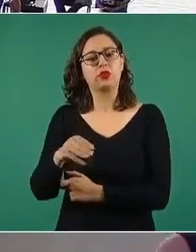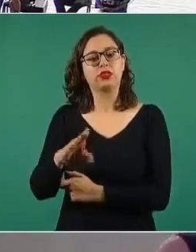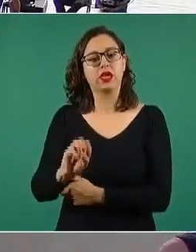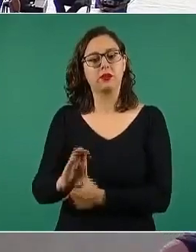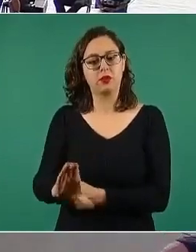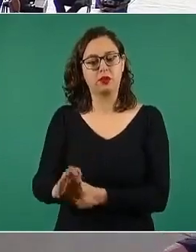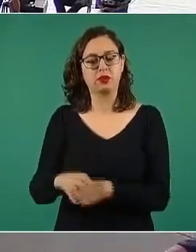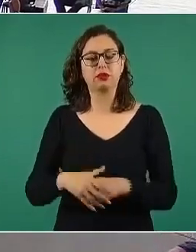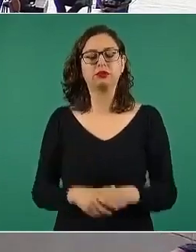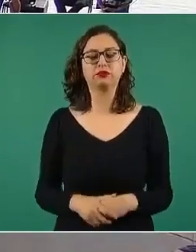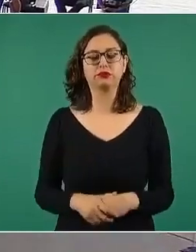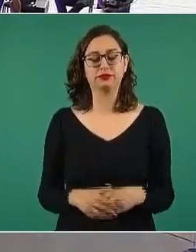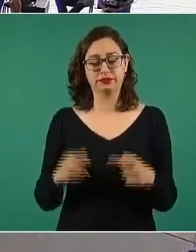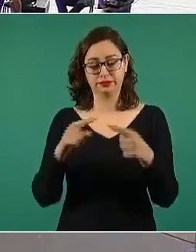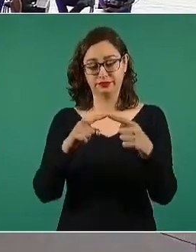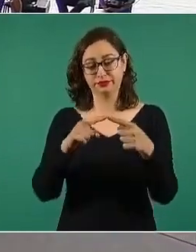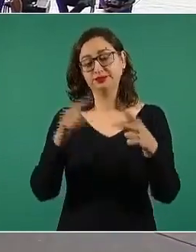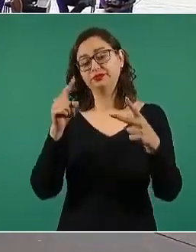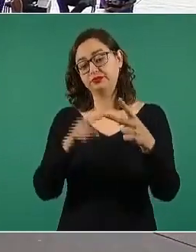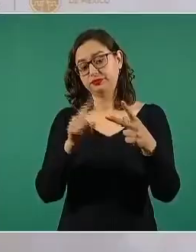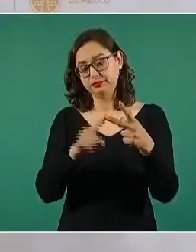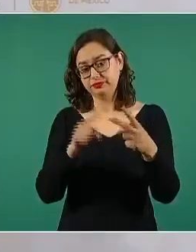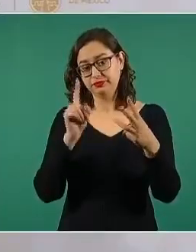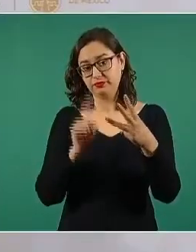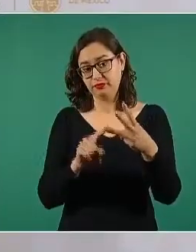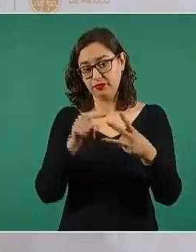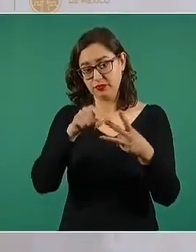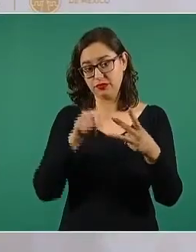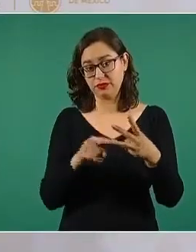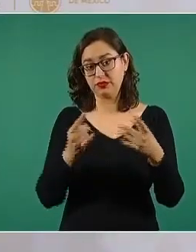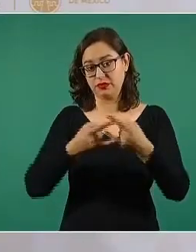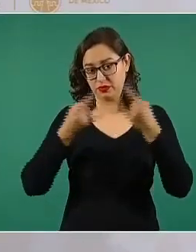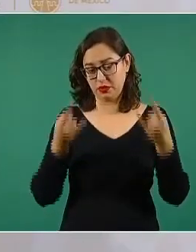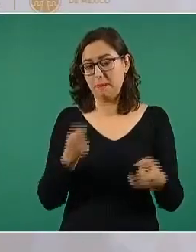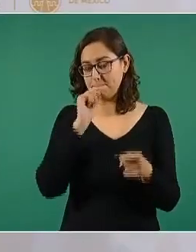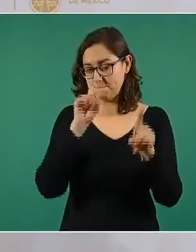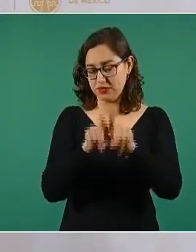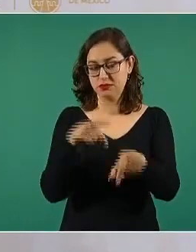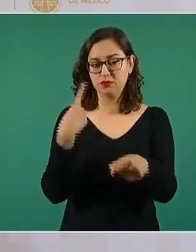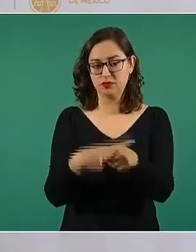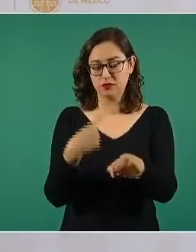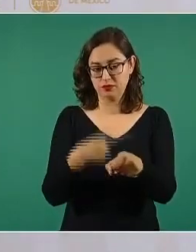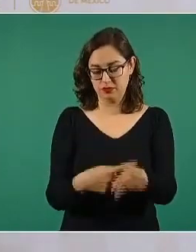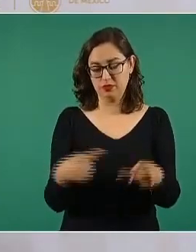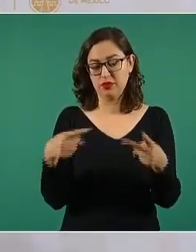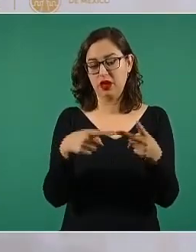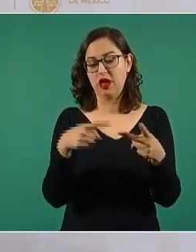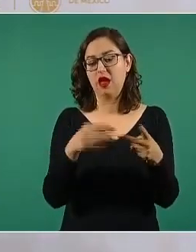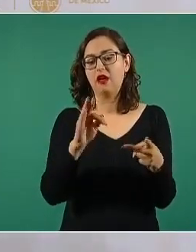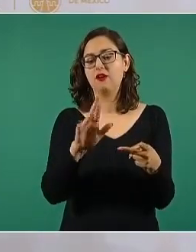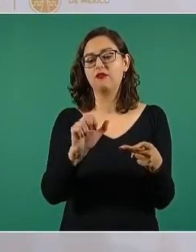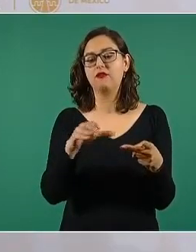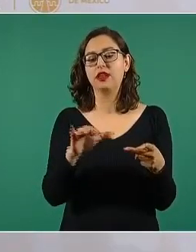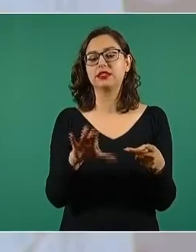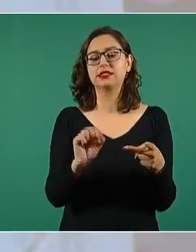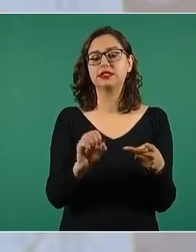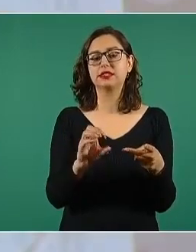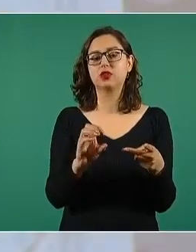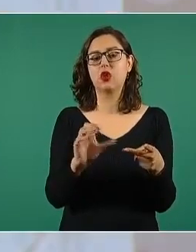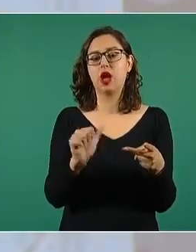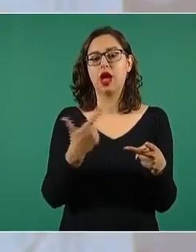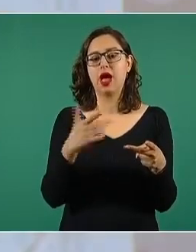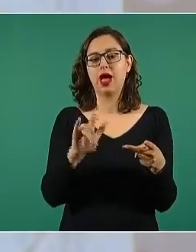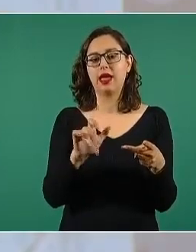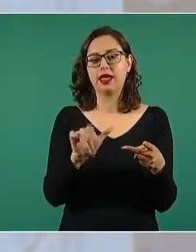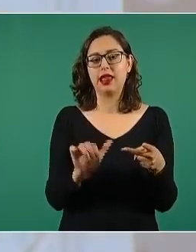En las otras 2 referencias a la viruela, el soldado español Francisco Aguilar señala que en el cerco